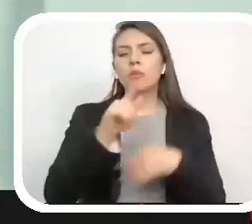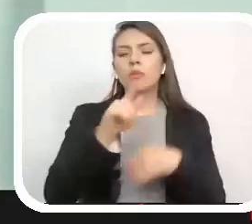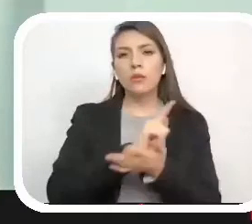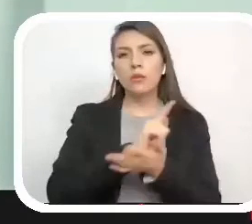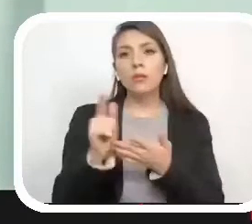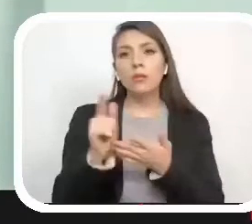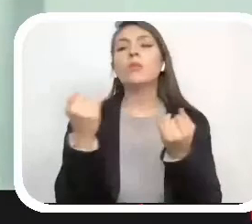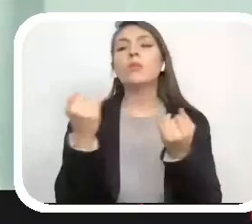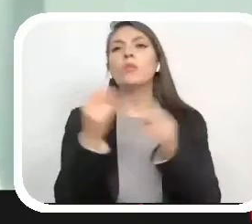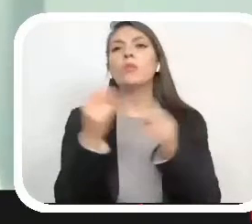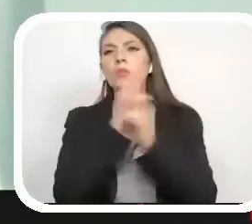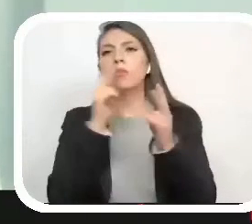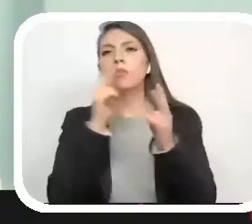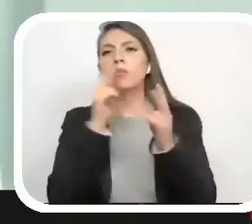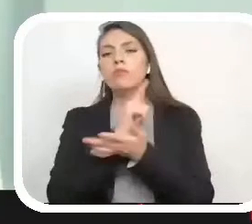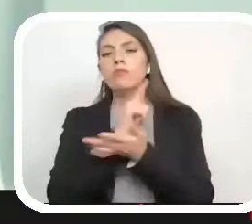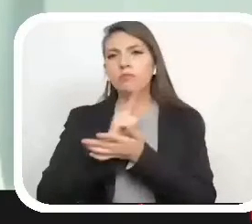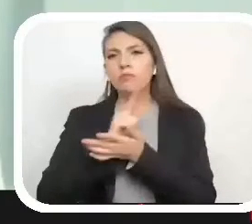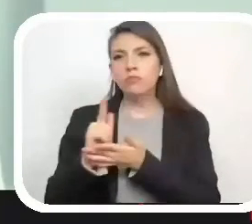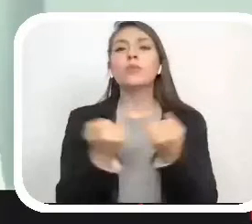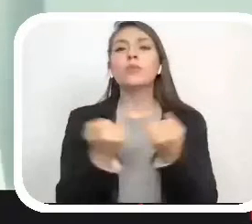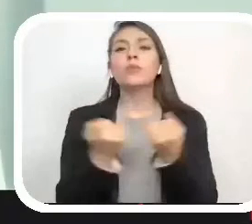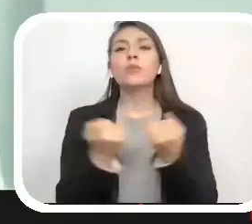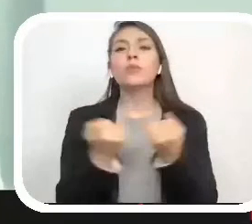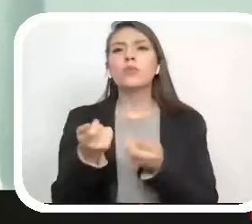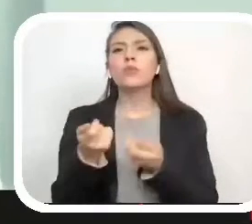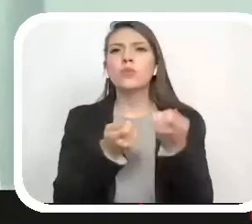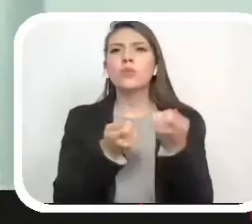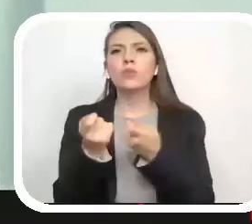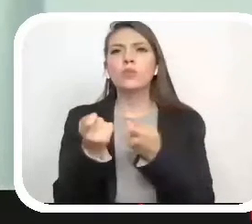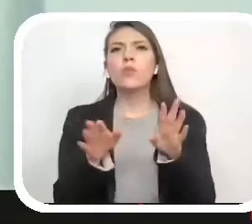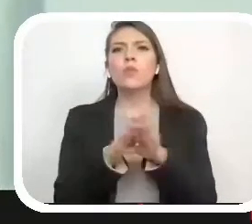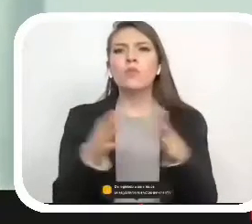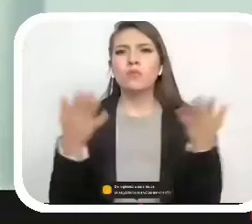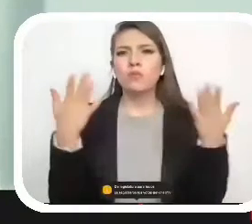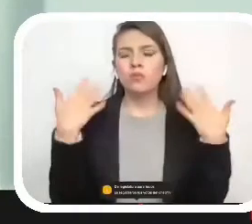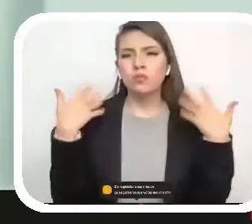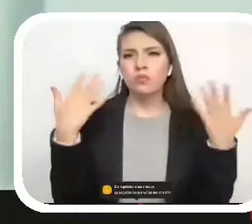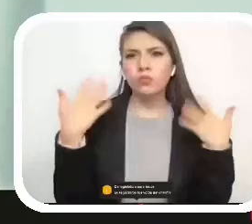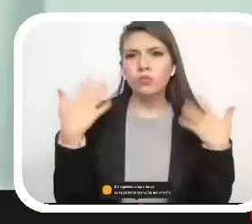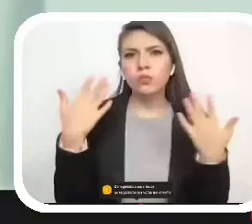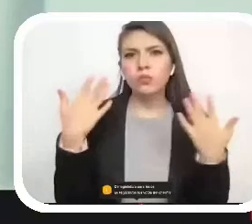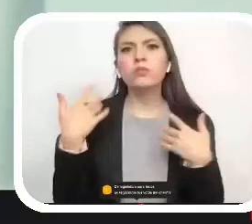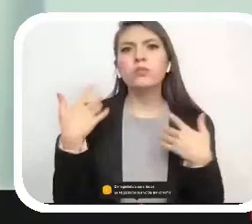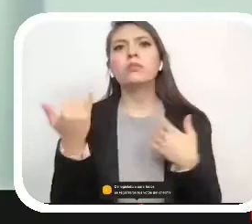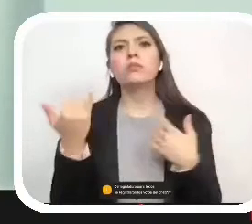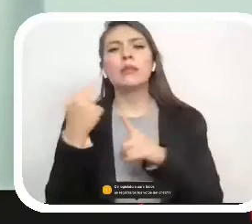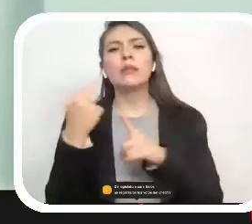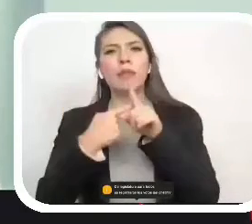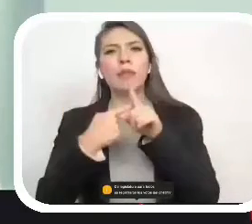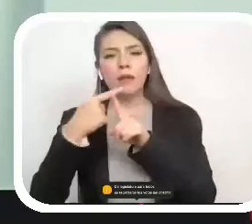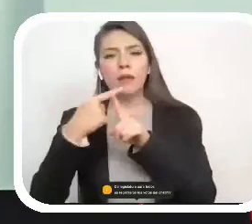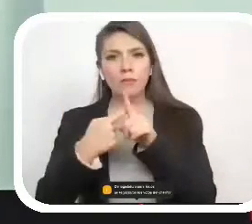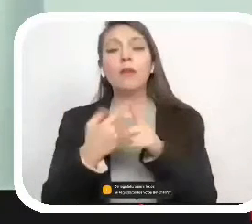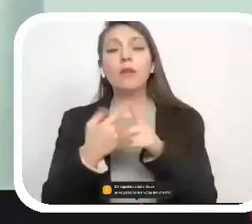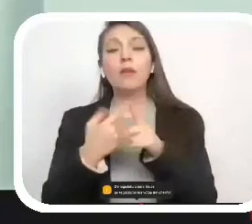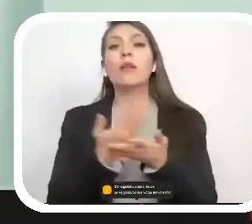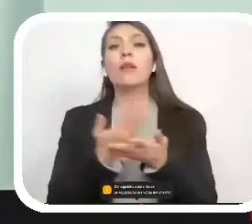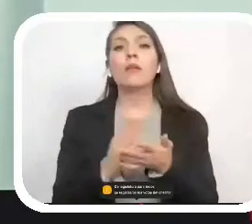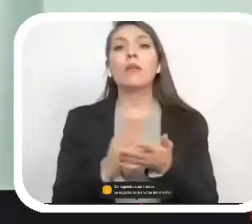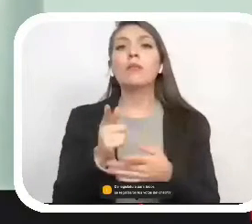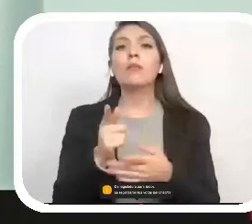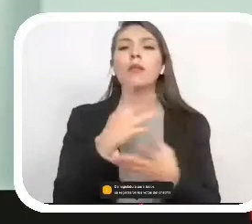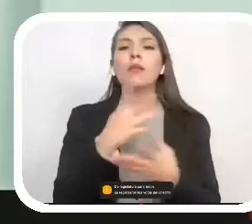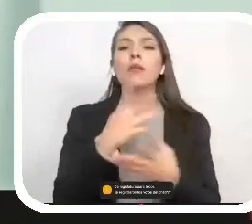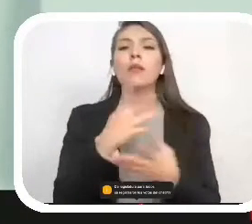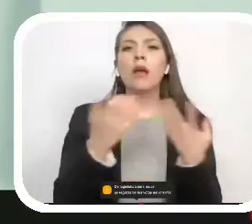la temperatura y la humedad, además proporcionan alimento, medicina y refugio a